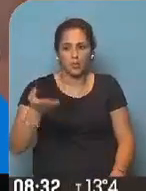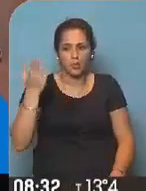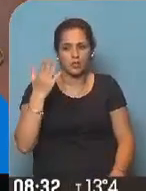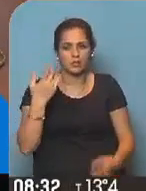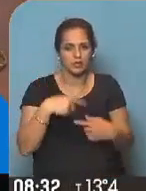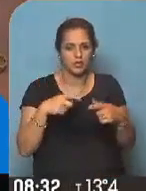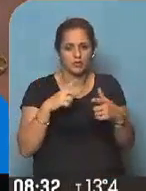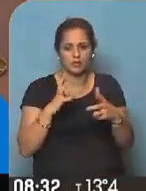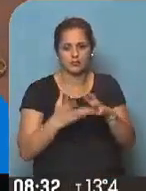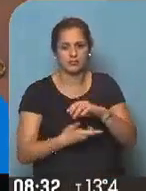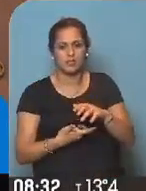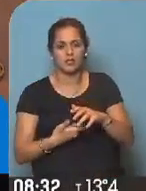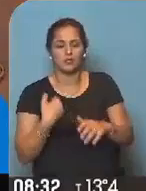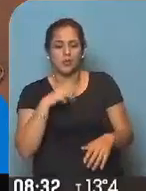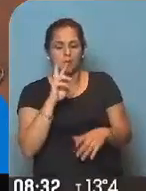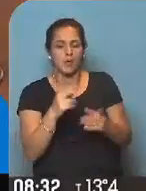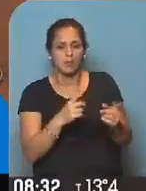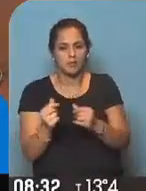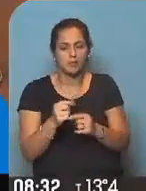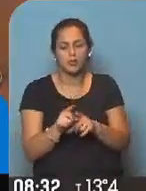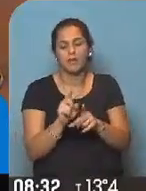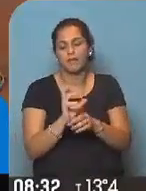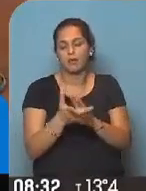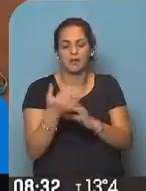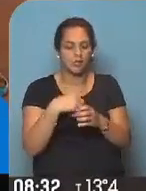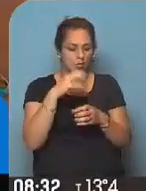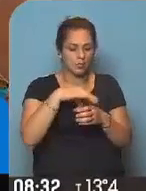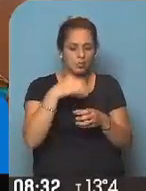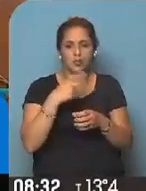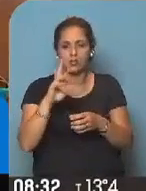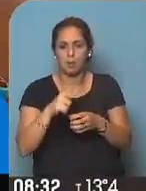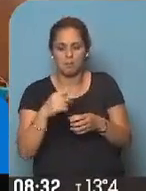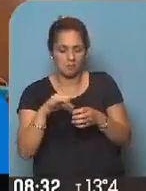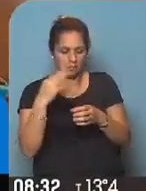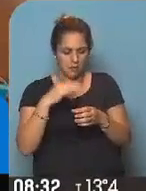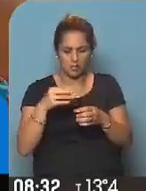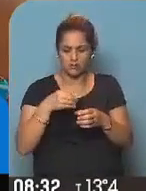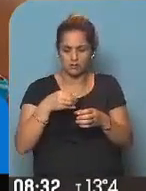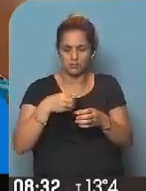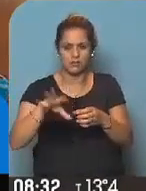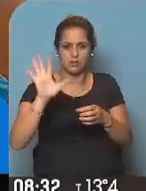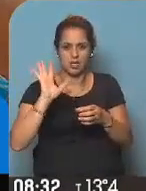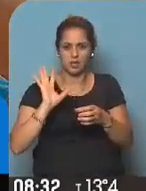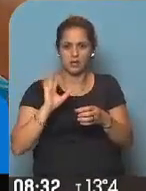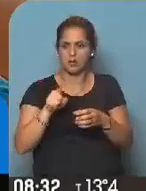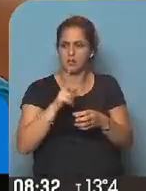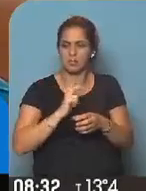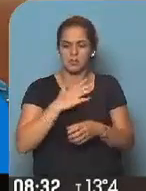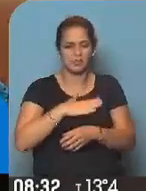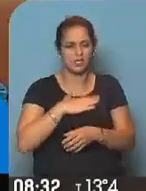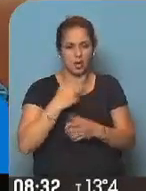ajustado fuerte yo veo el presupuesto como alguien tiene un mate cocido un pedazo de pan le sacan el pedazo de pan le dicen tranquilo que vas a estar mejor